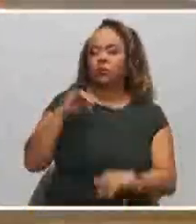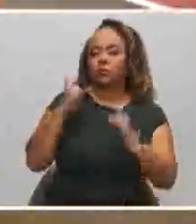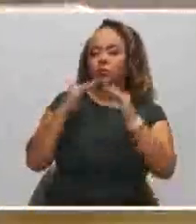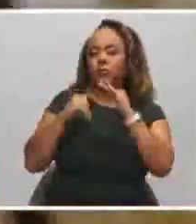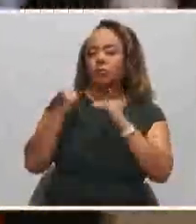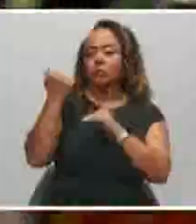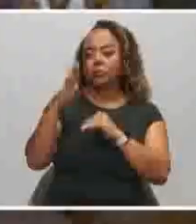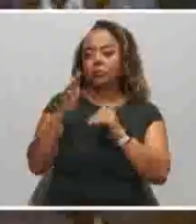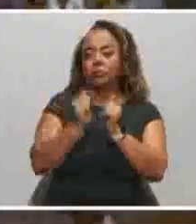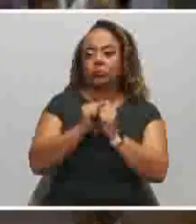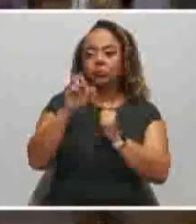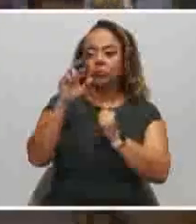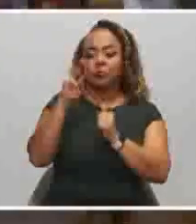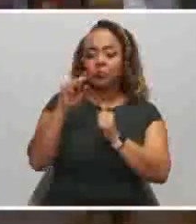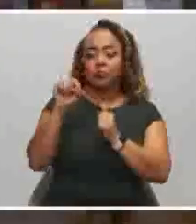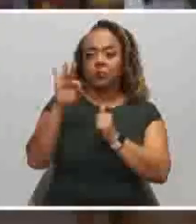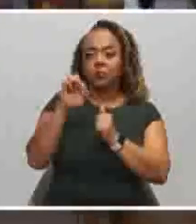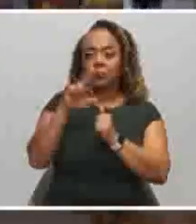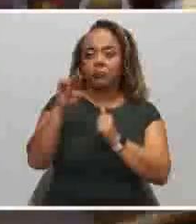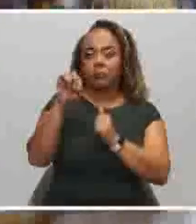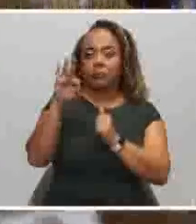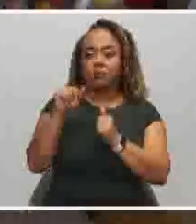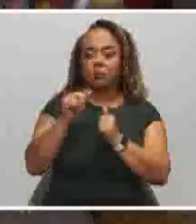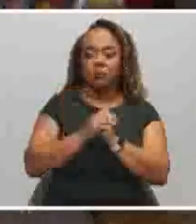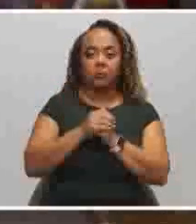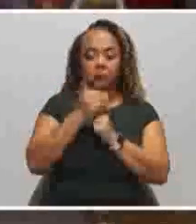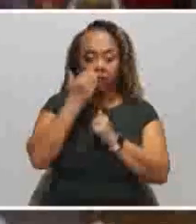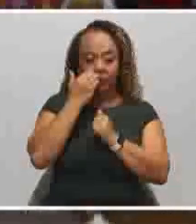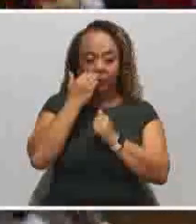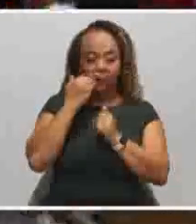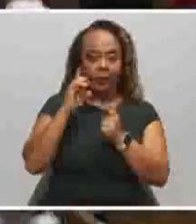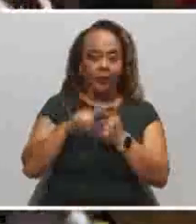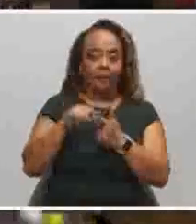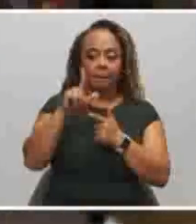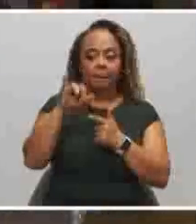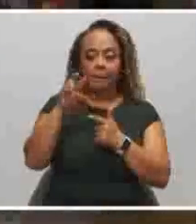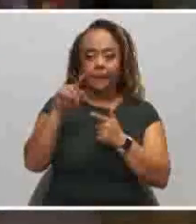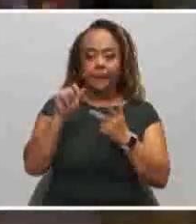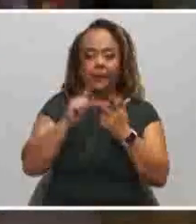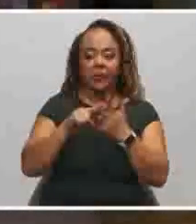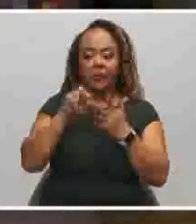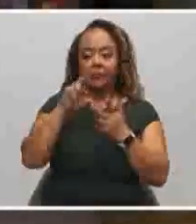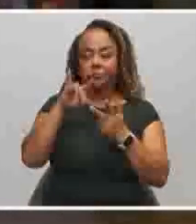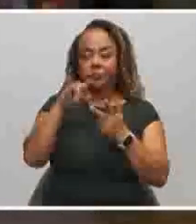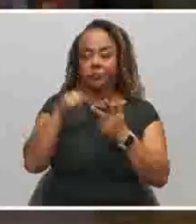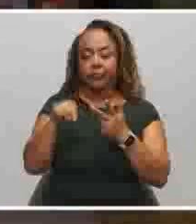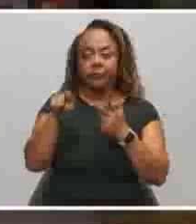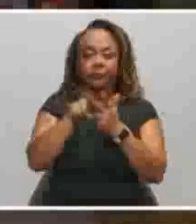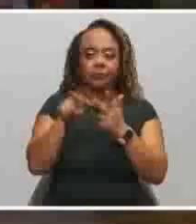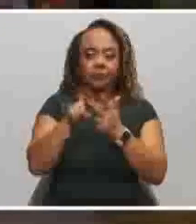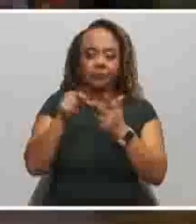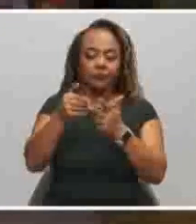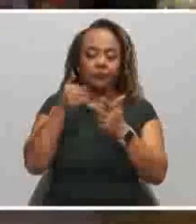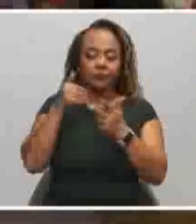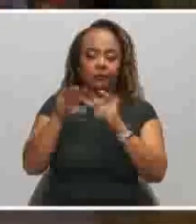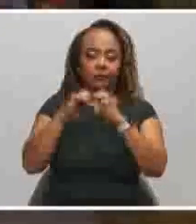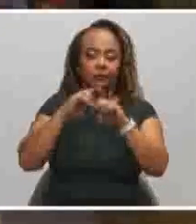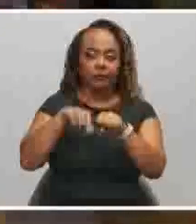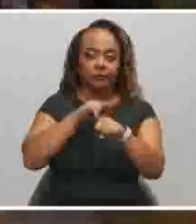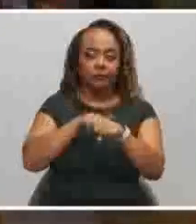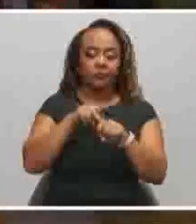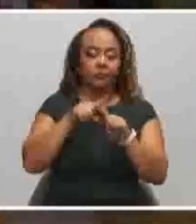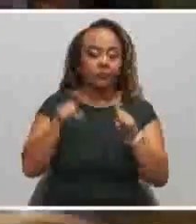sub-15, jugué con Rona Matarrita, jugué con Gabriel Leiva, con Johairo Ruiz, estuve en la selección, ahí en la preselección, pero